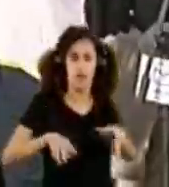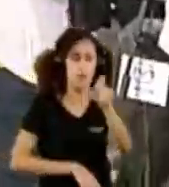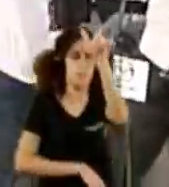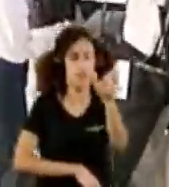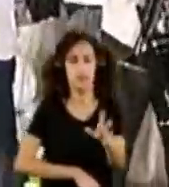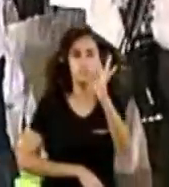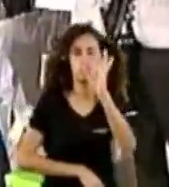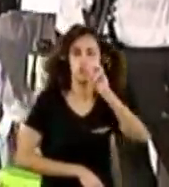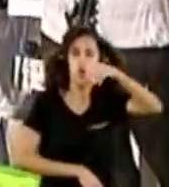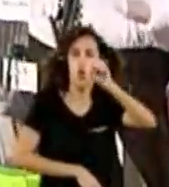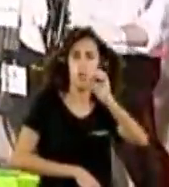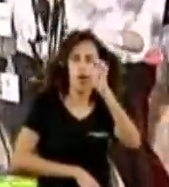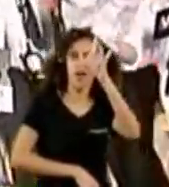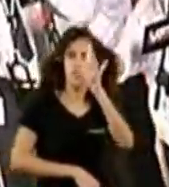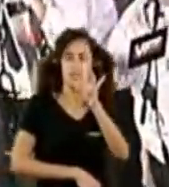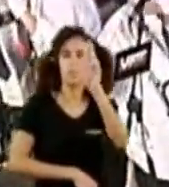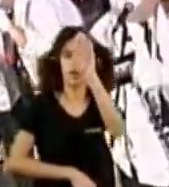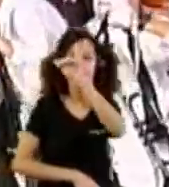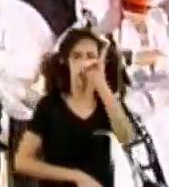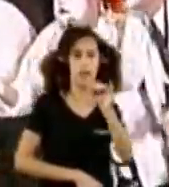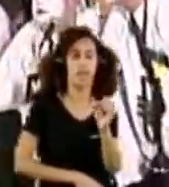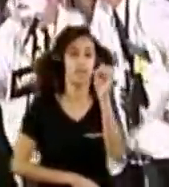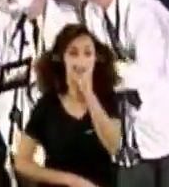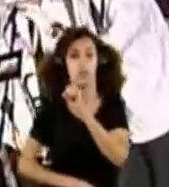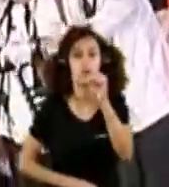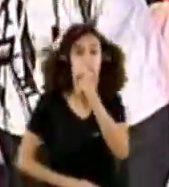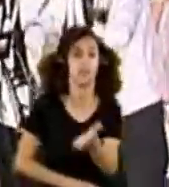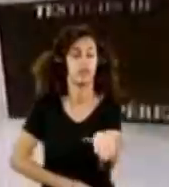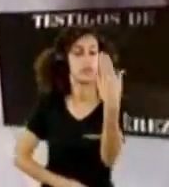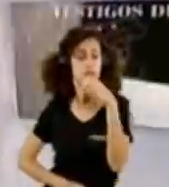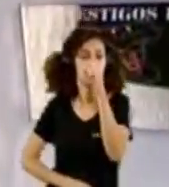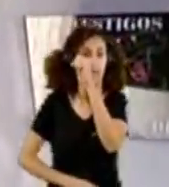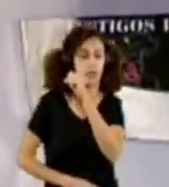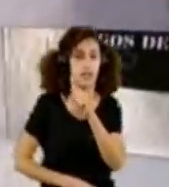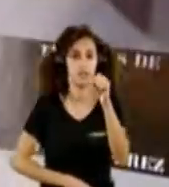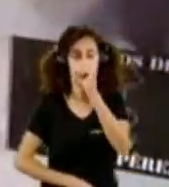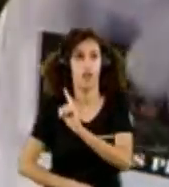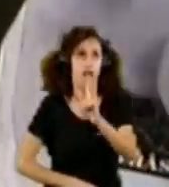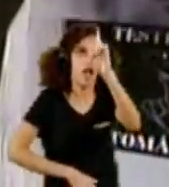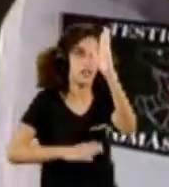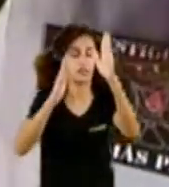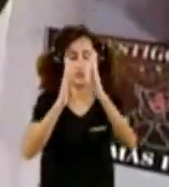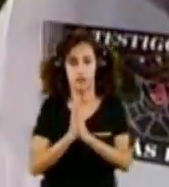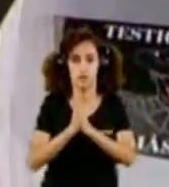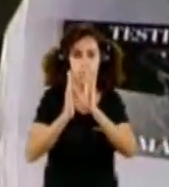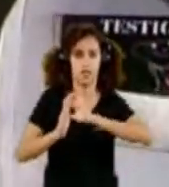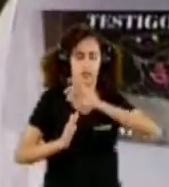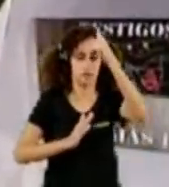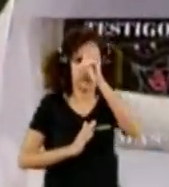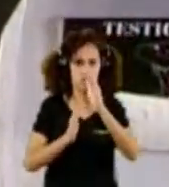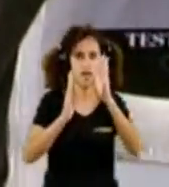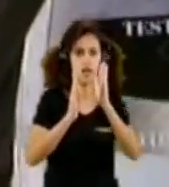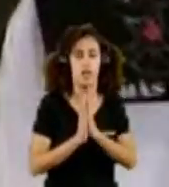Pérez, llegan hoy. Canta, canta con nosotros a este Dios nuestro Señor. Fuerte por si es